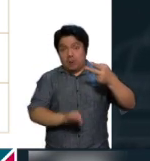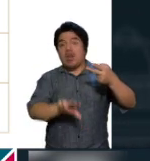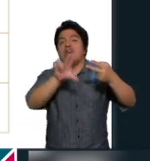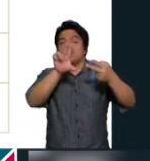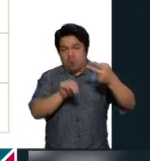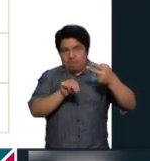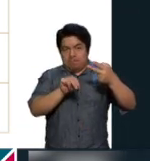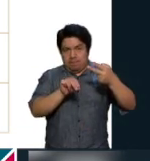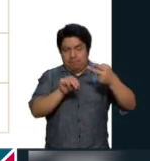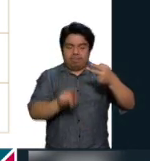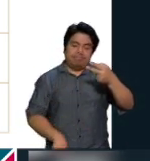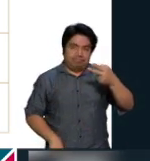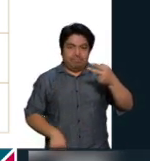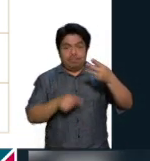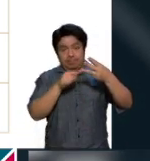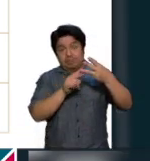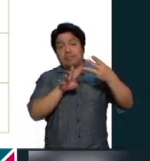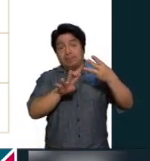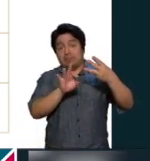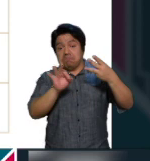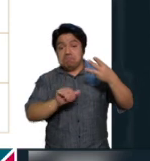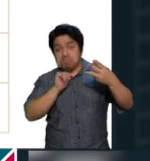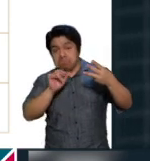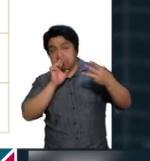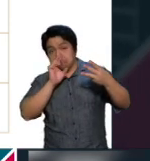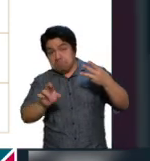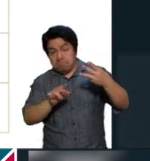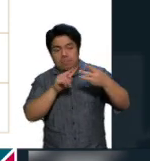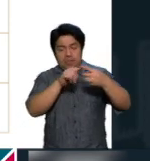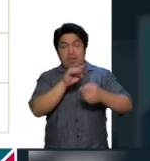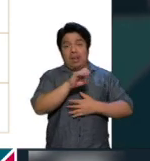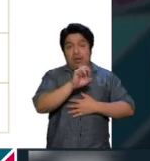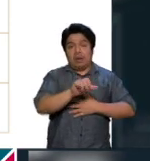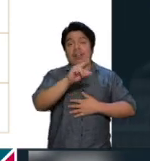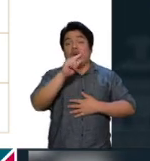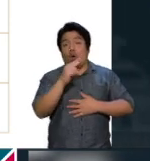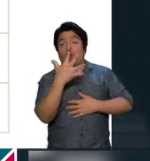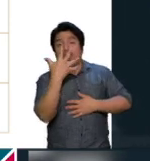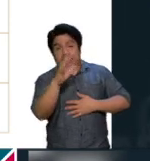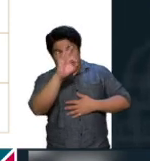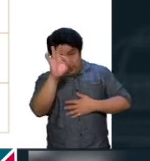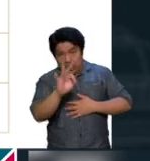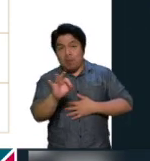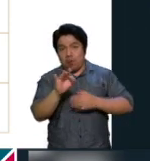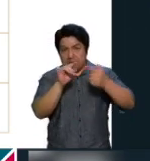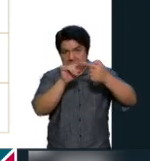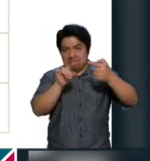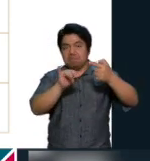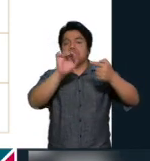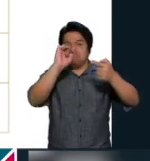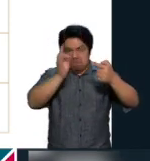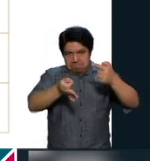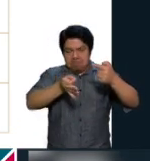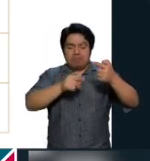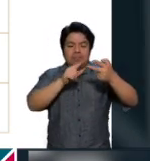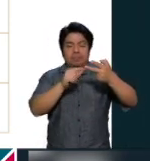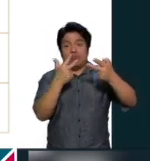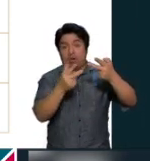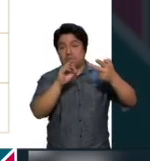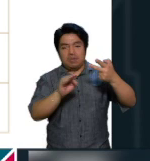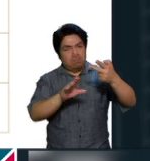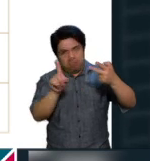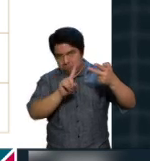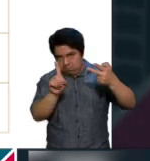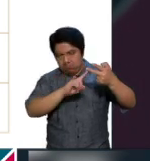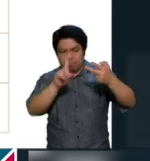por el no. 4% no contestó. Encol tiene 85% de sus encuestados de acuerdo, 8% en